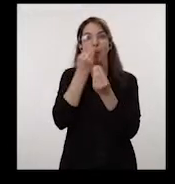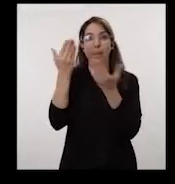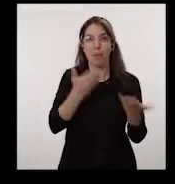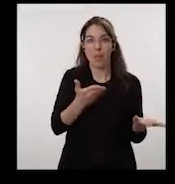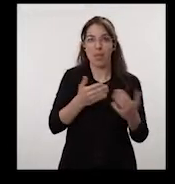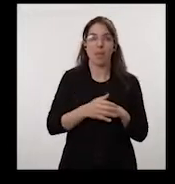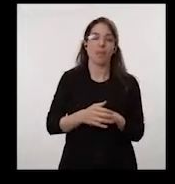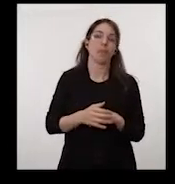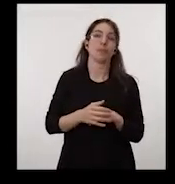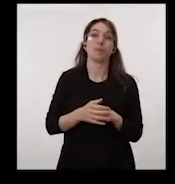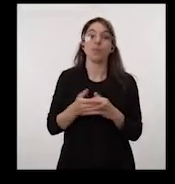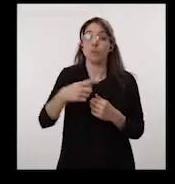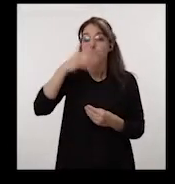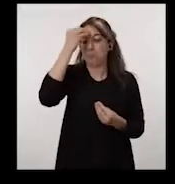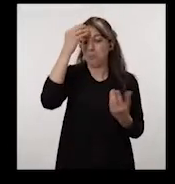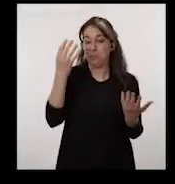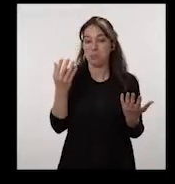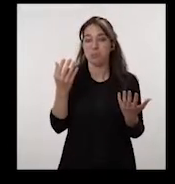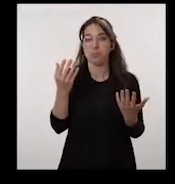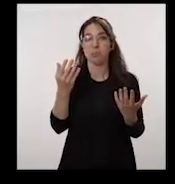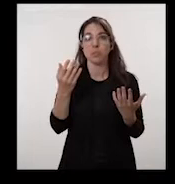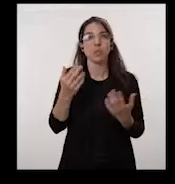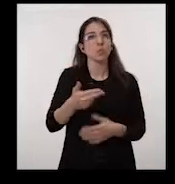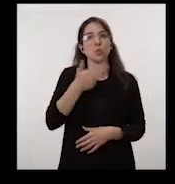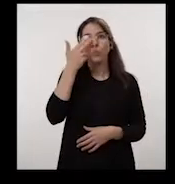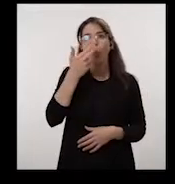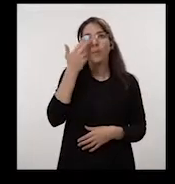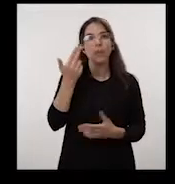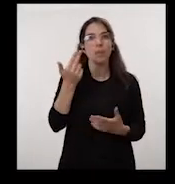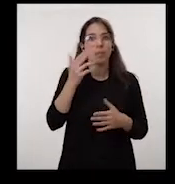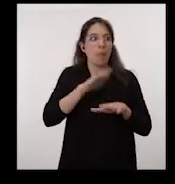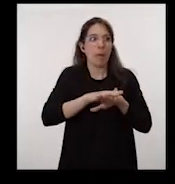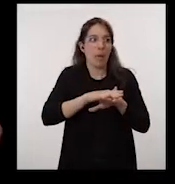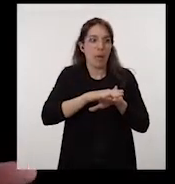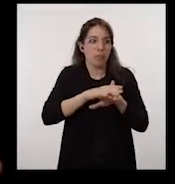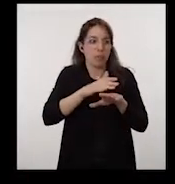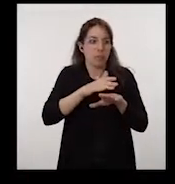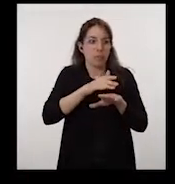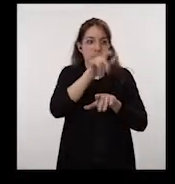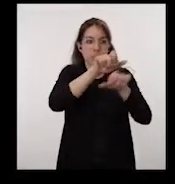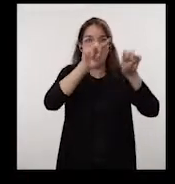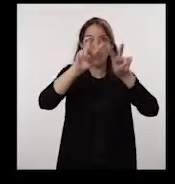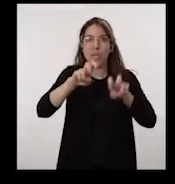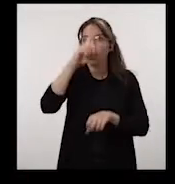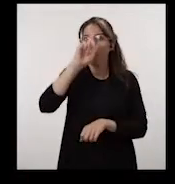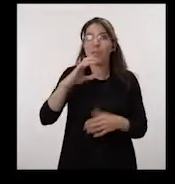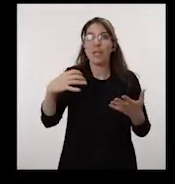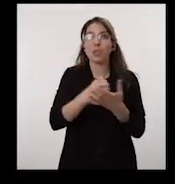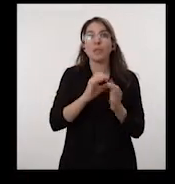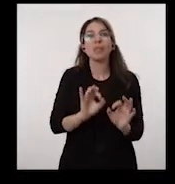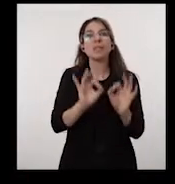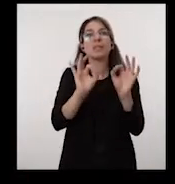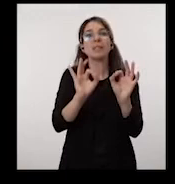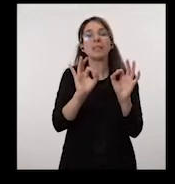en ese sentido pensamos que es especialmente interesante para todos los perfiles de investigador pero